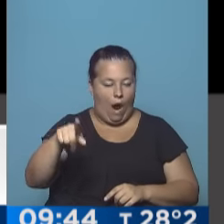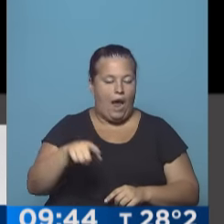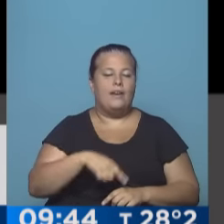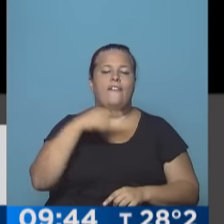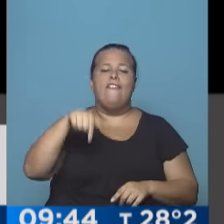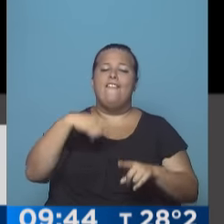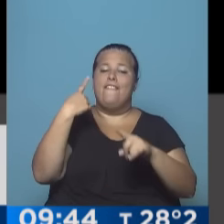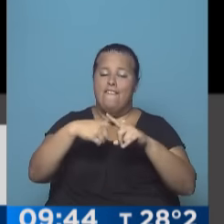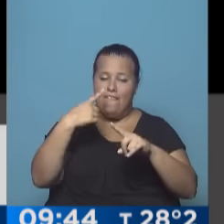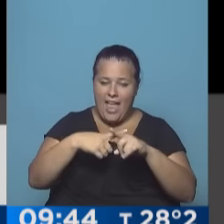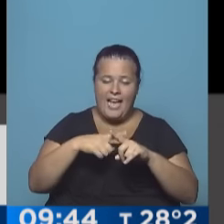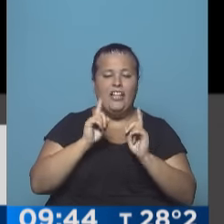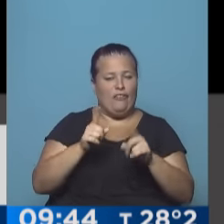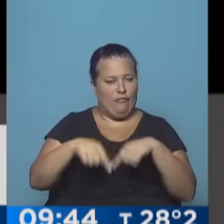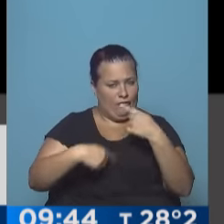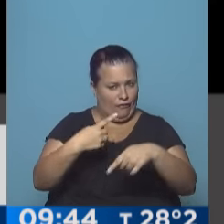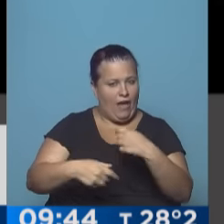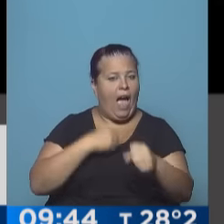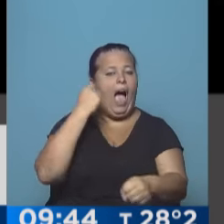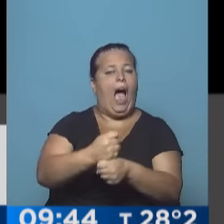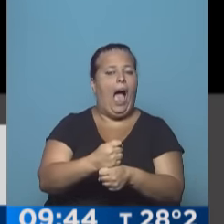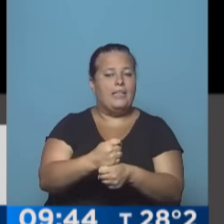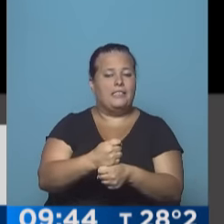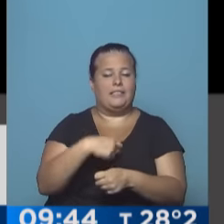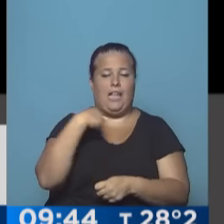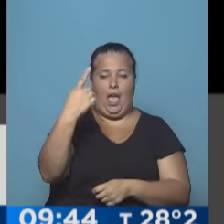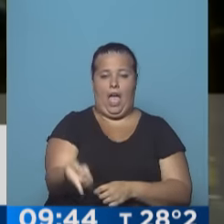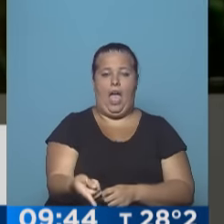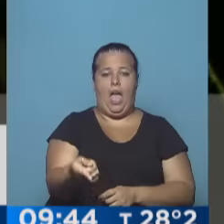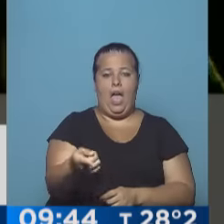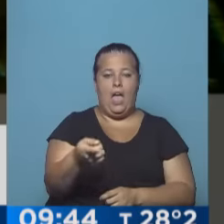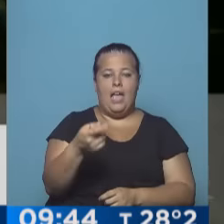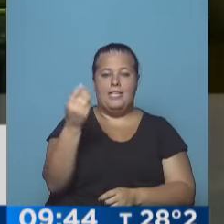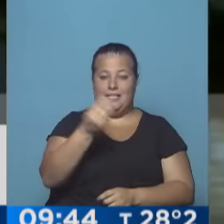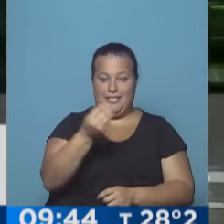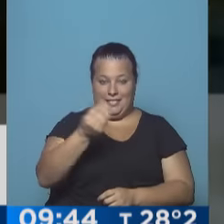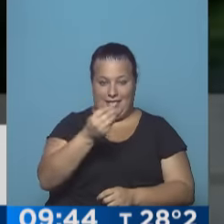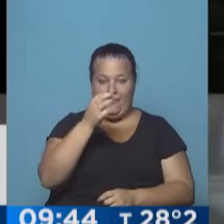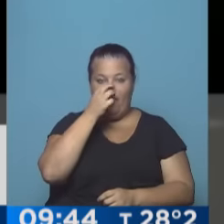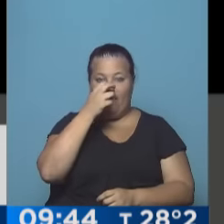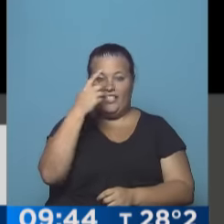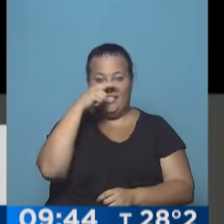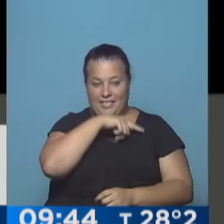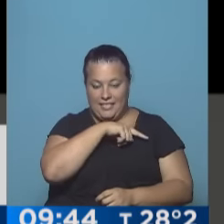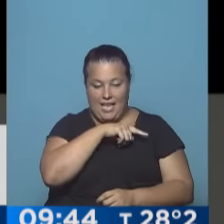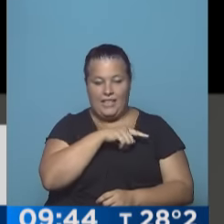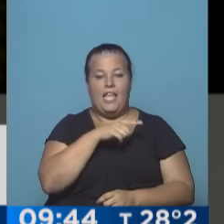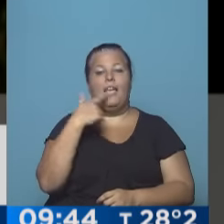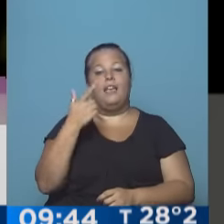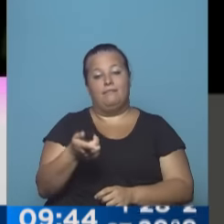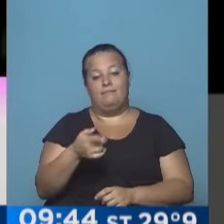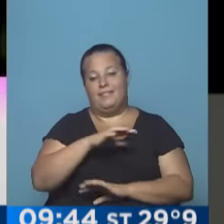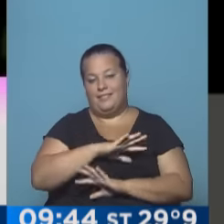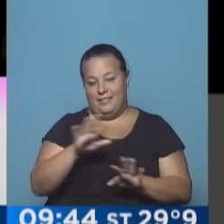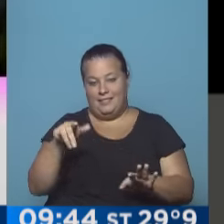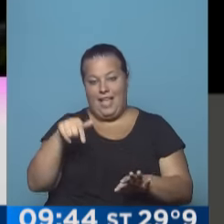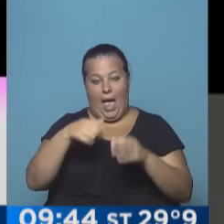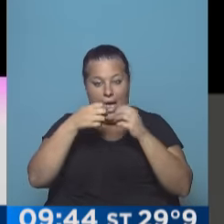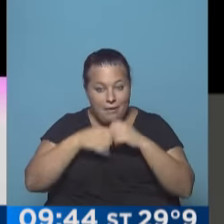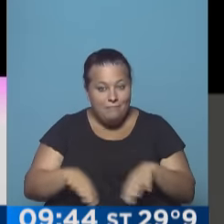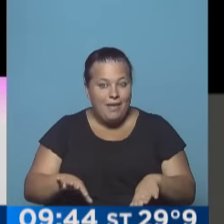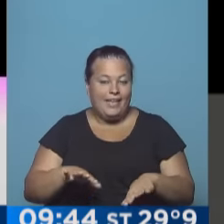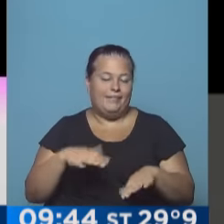Una fiesta que va a continuar hasta el próximo sábado 27 y donde ya desde el